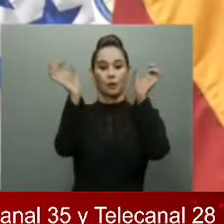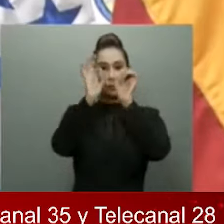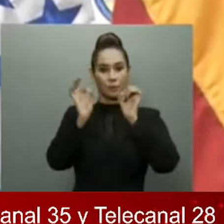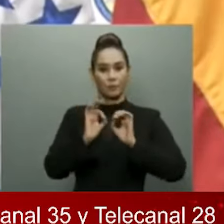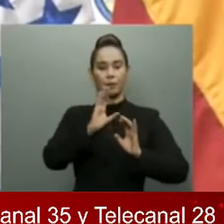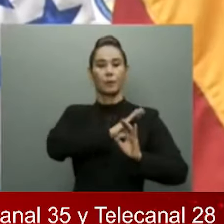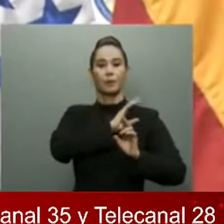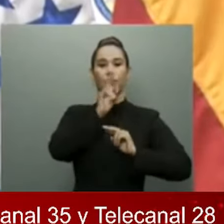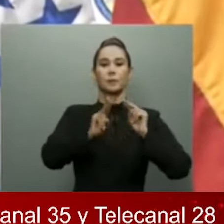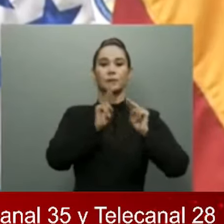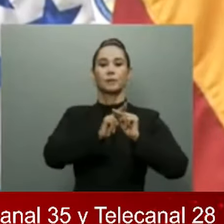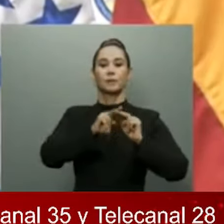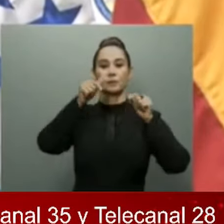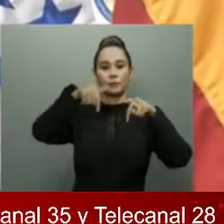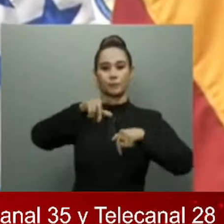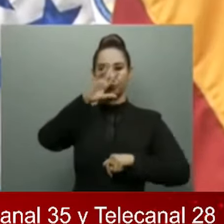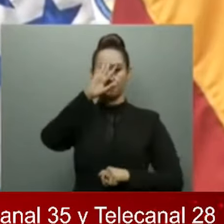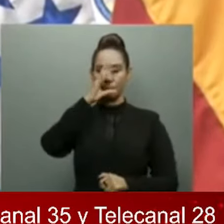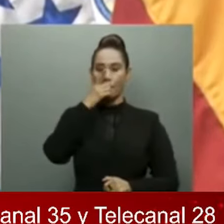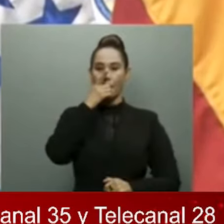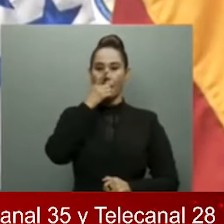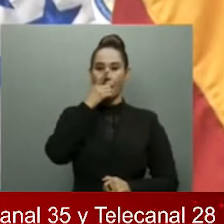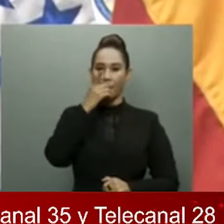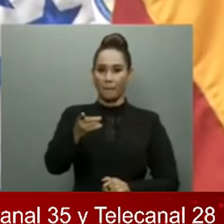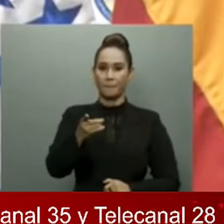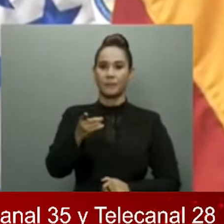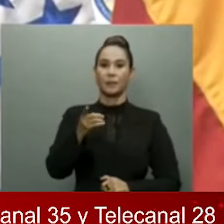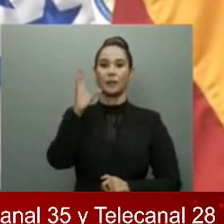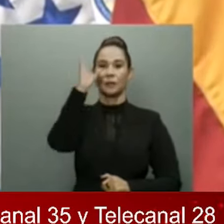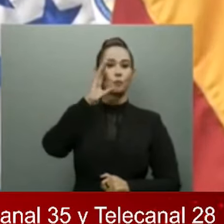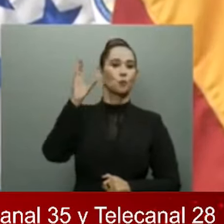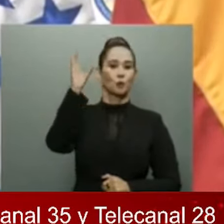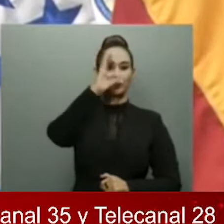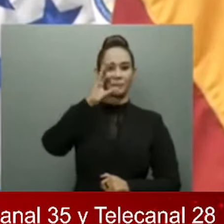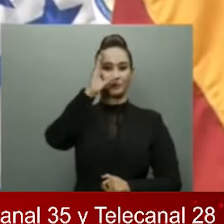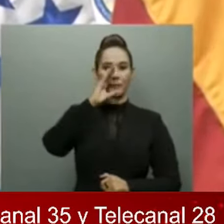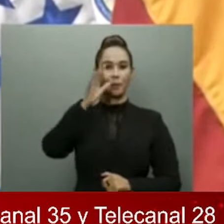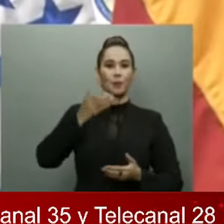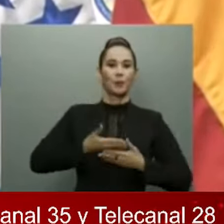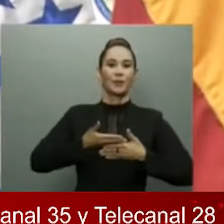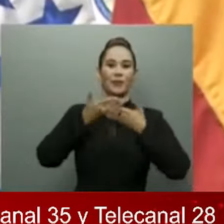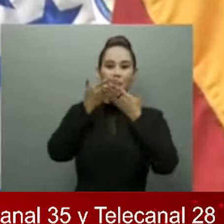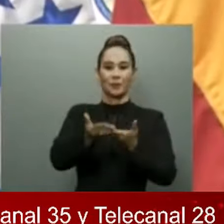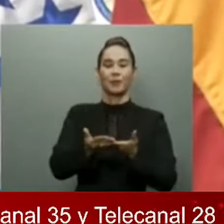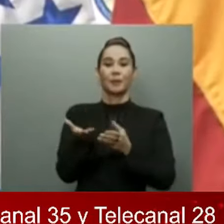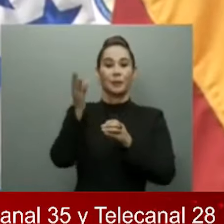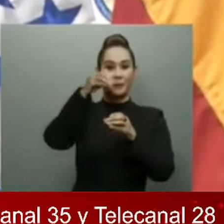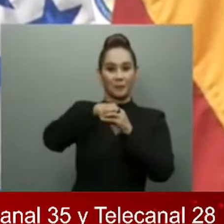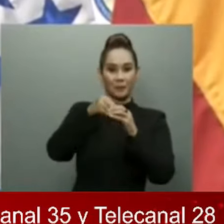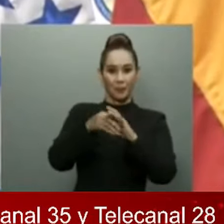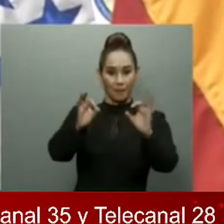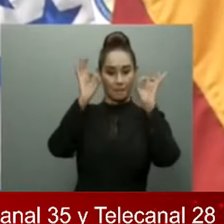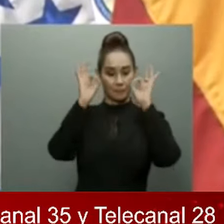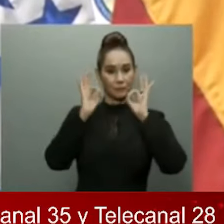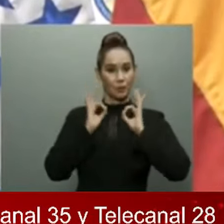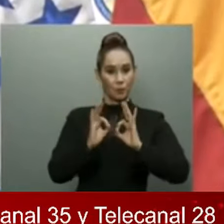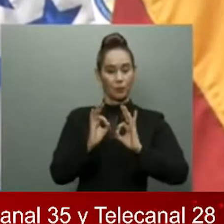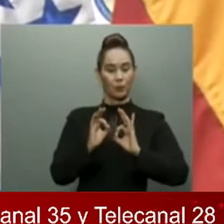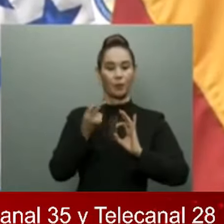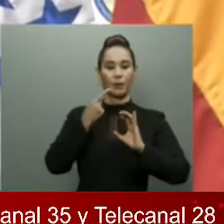policía para la República Dominicana que busca dar justamente respuesta integral y efectiva al